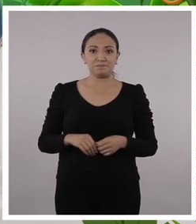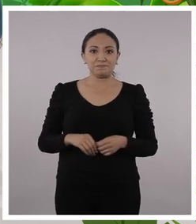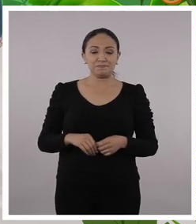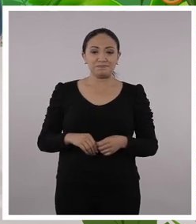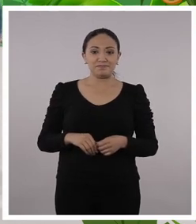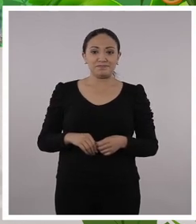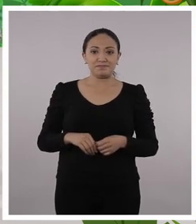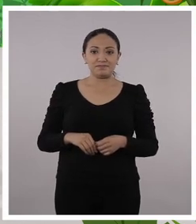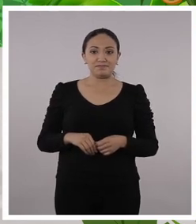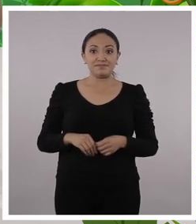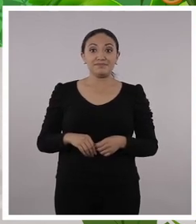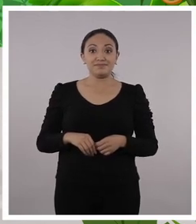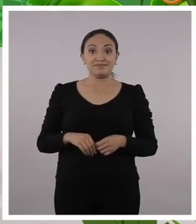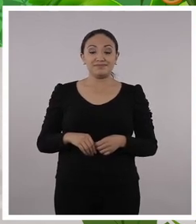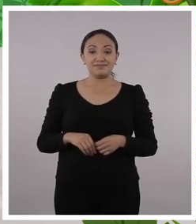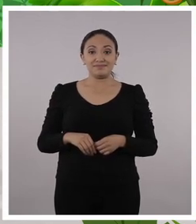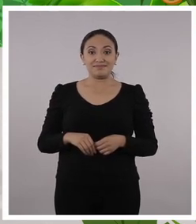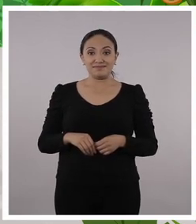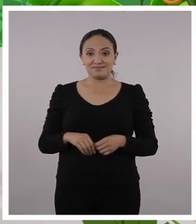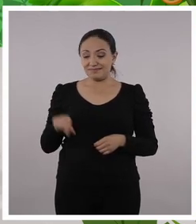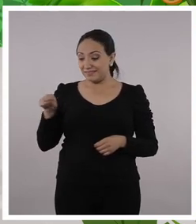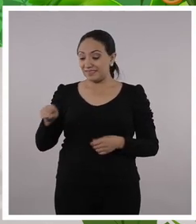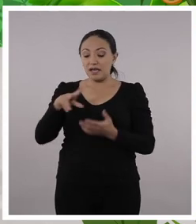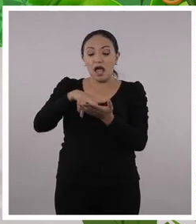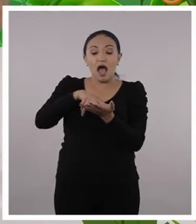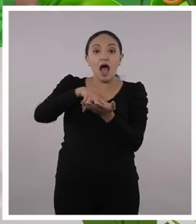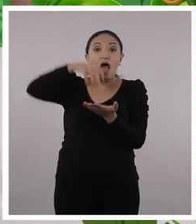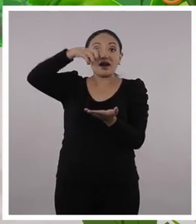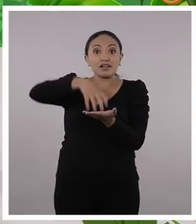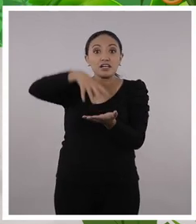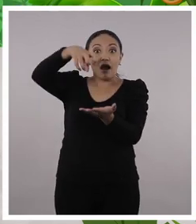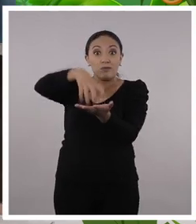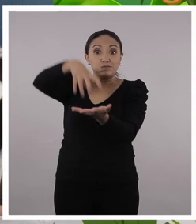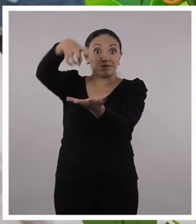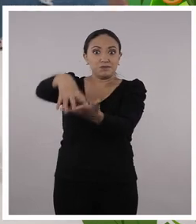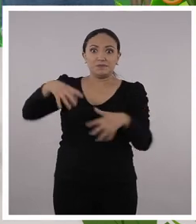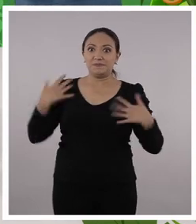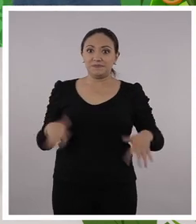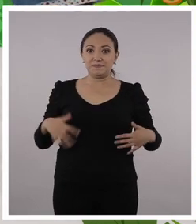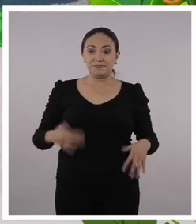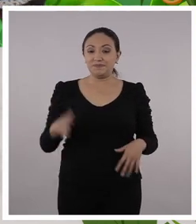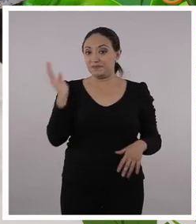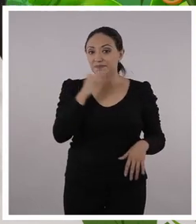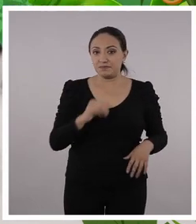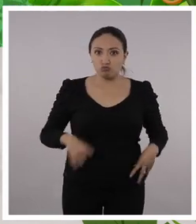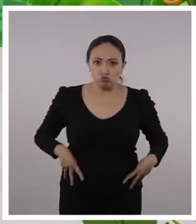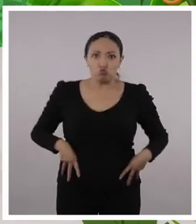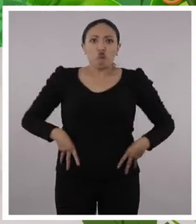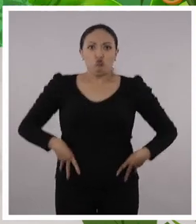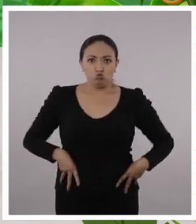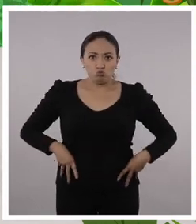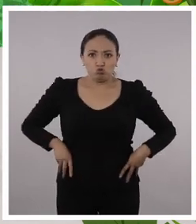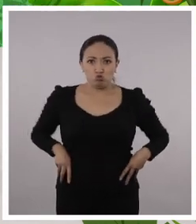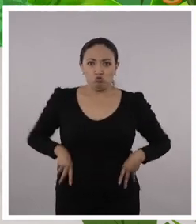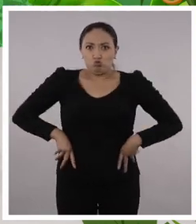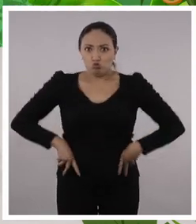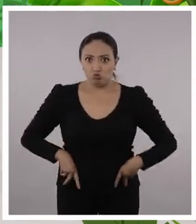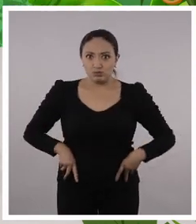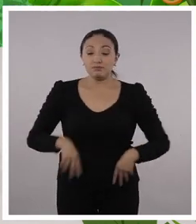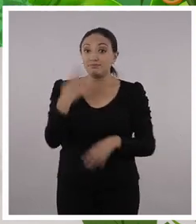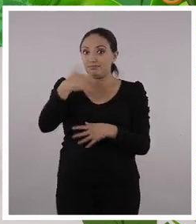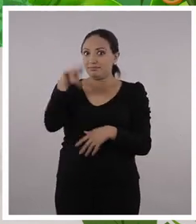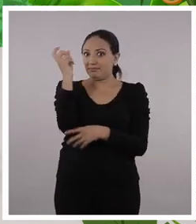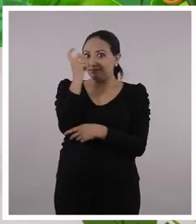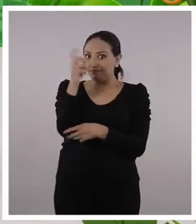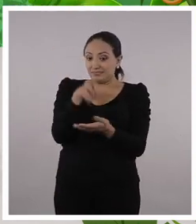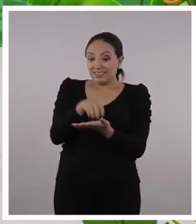Una más. Y una, ¿cómo se llama? Rana toro. Lista. Tienes última. Que saltar. Pesada. Miren, mientras